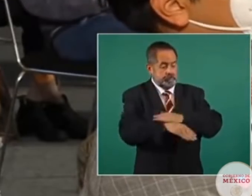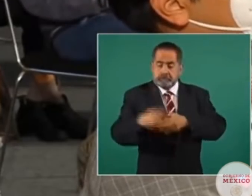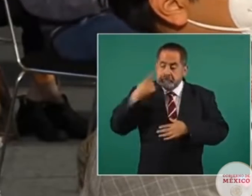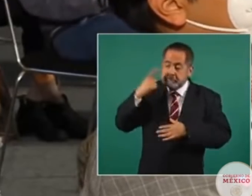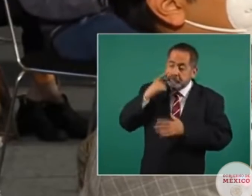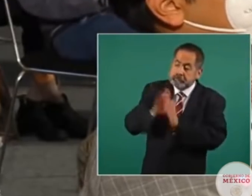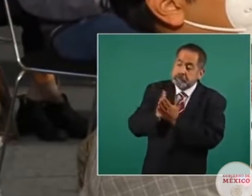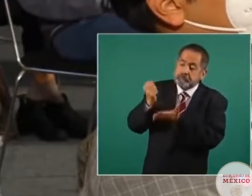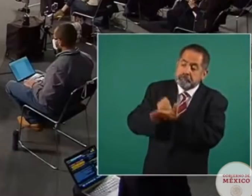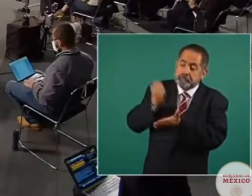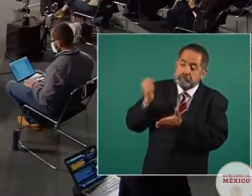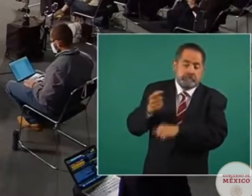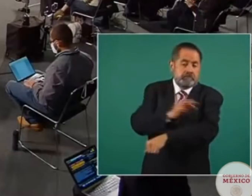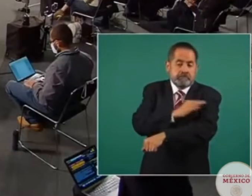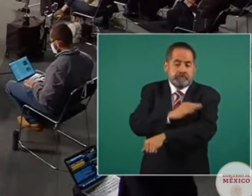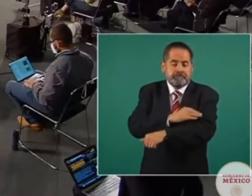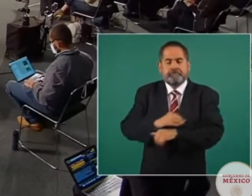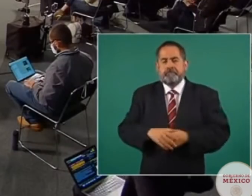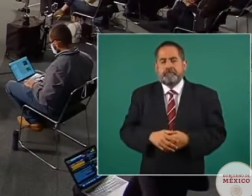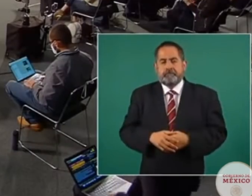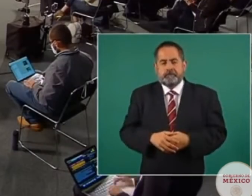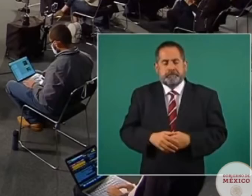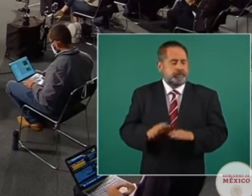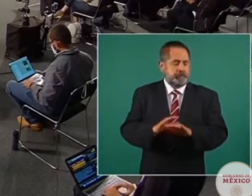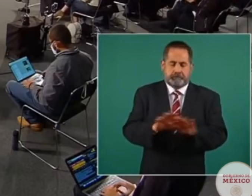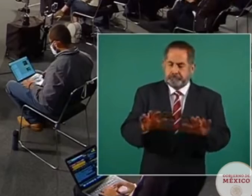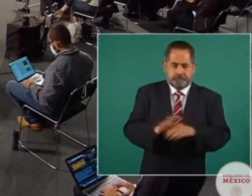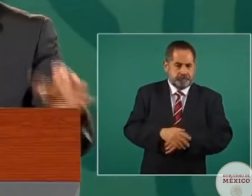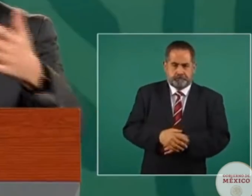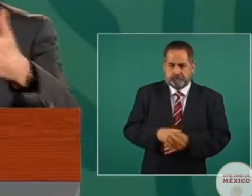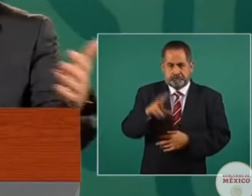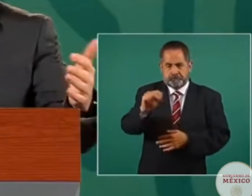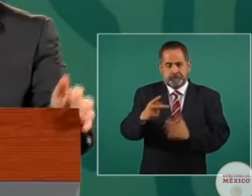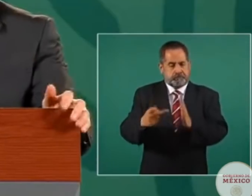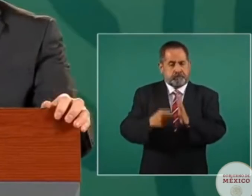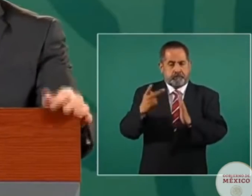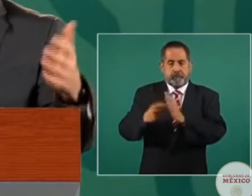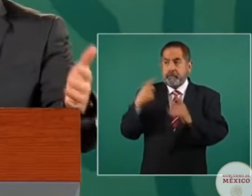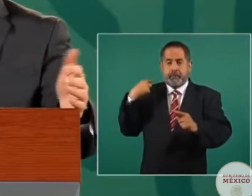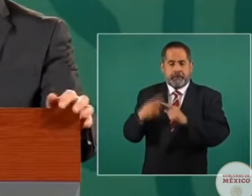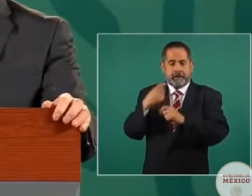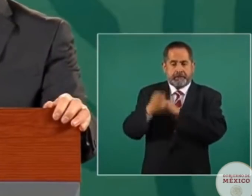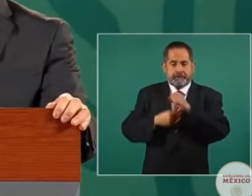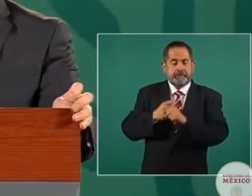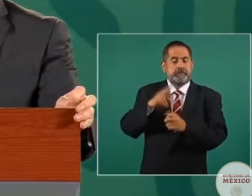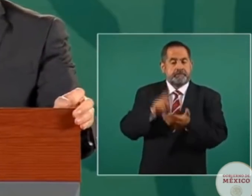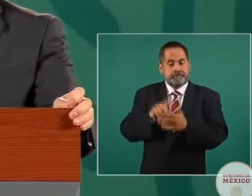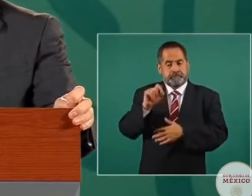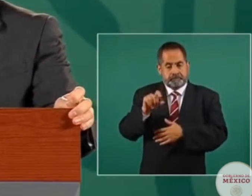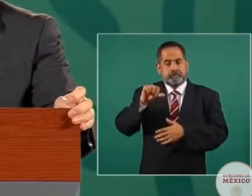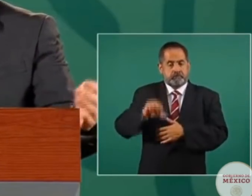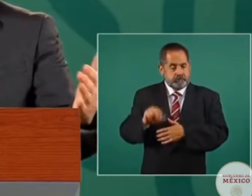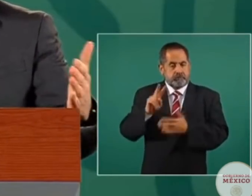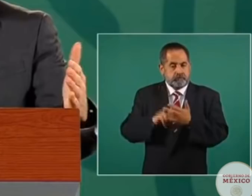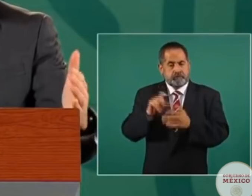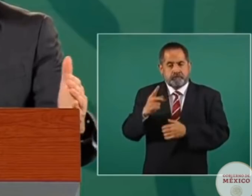otros países? No, hemos también comentado varias veces al respecto durante todo el 2020, lo volvemos a decir ahora en